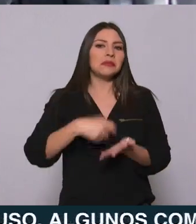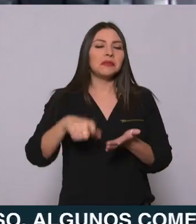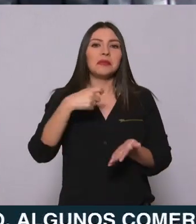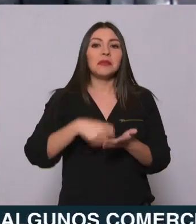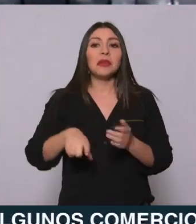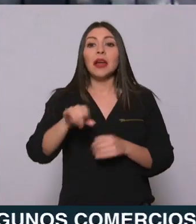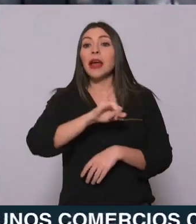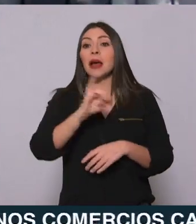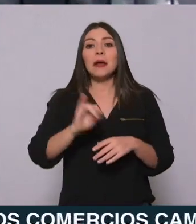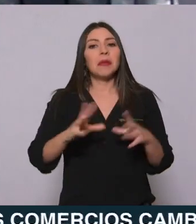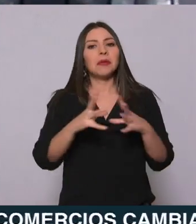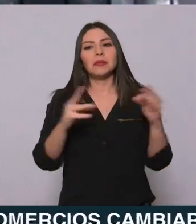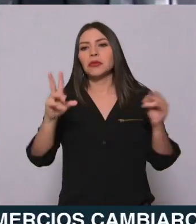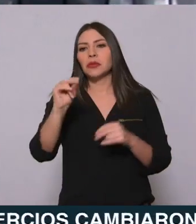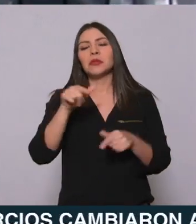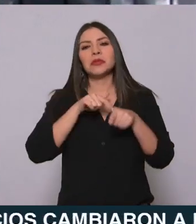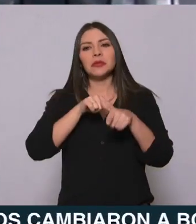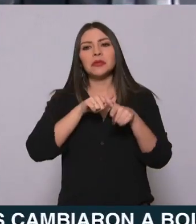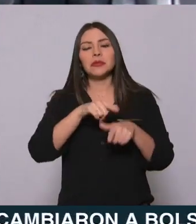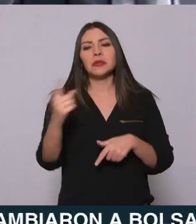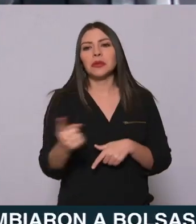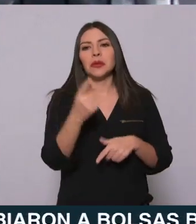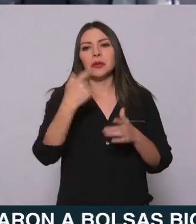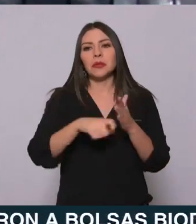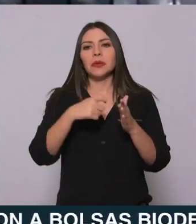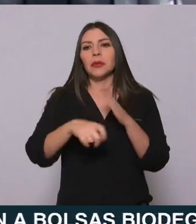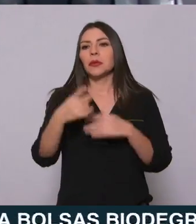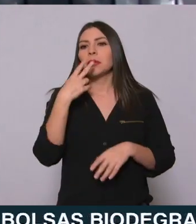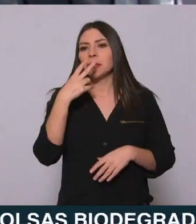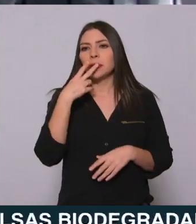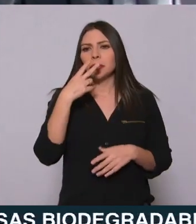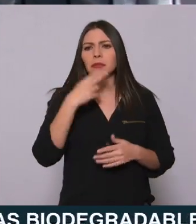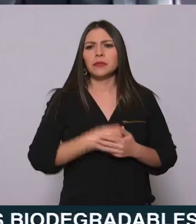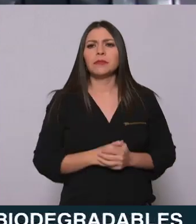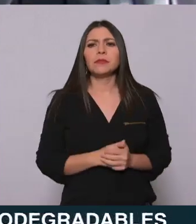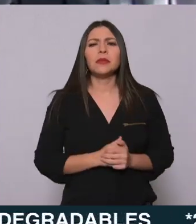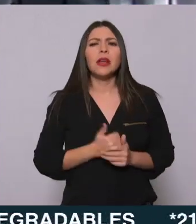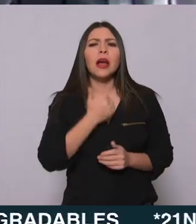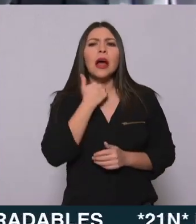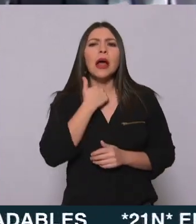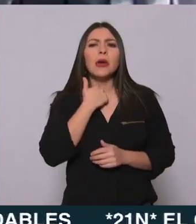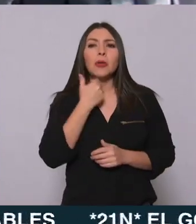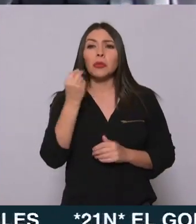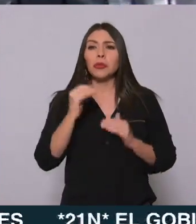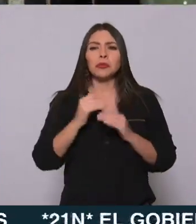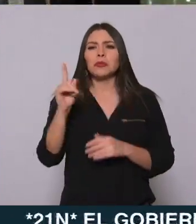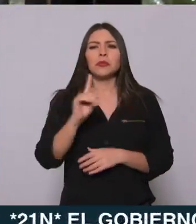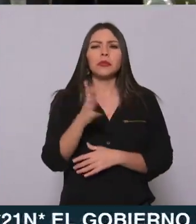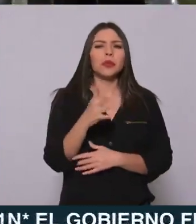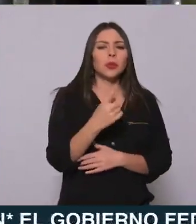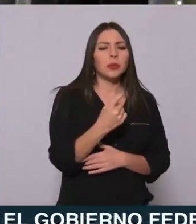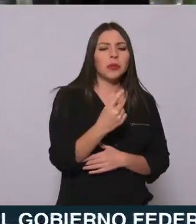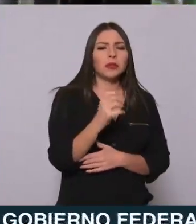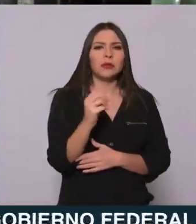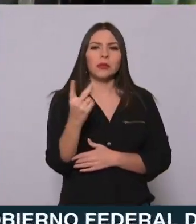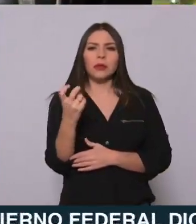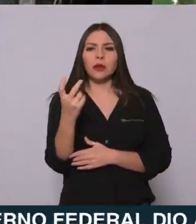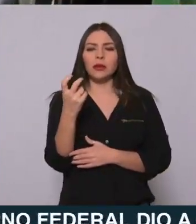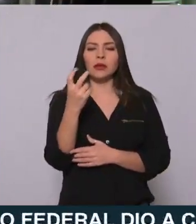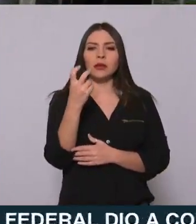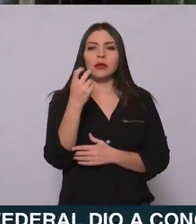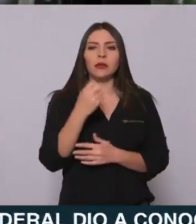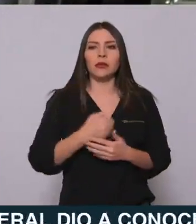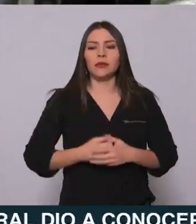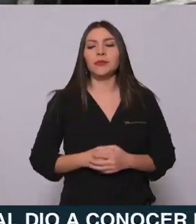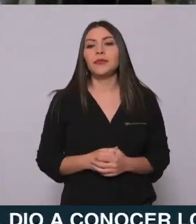acabar. En cigarro. Y en el alcohol, pues no ha subido mucho, 1 peso, 2 pesos más o menos. La medida es parte